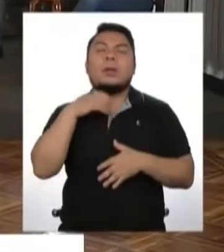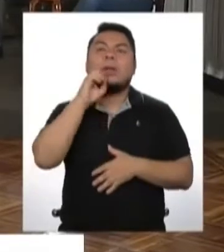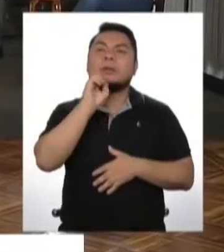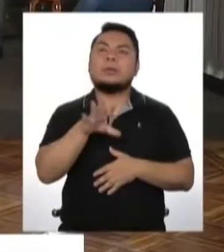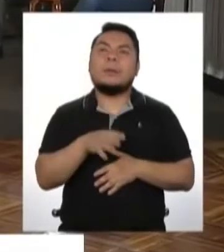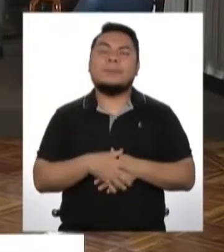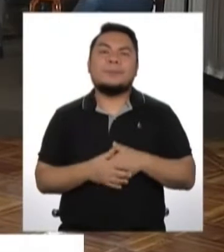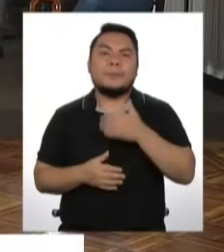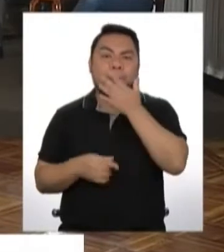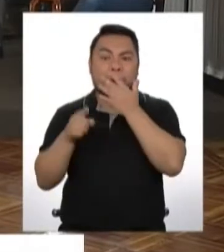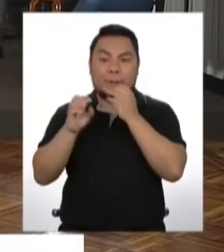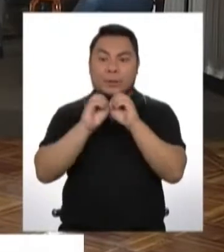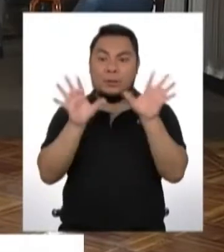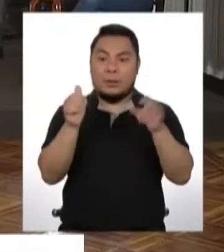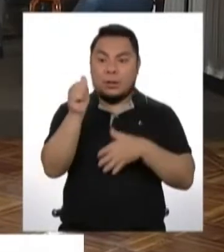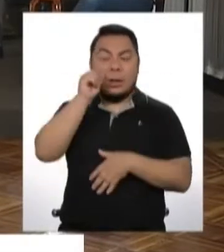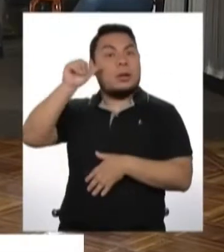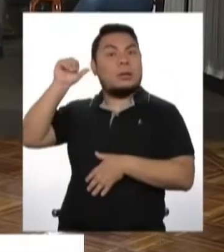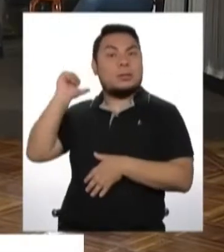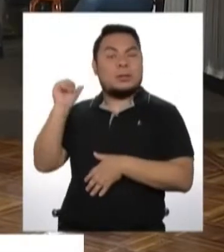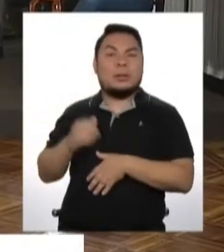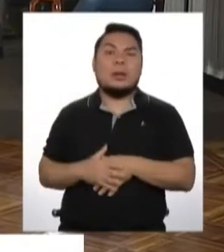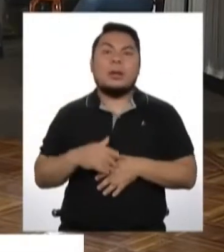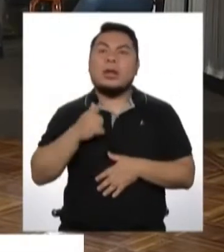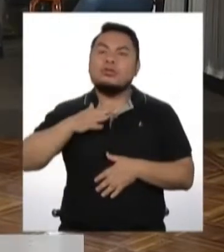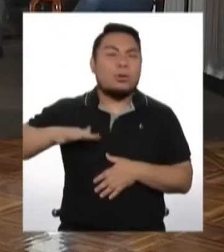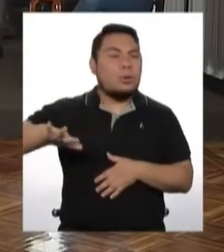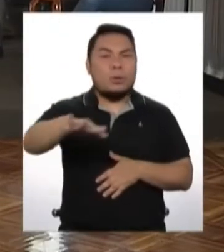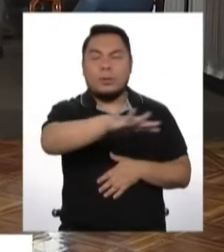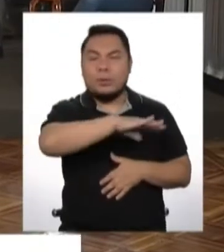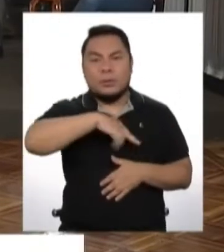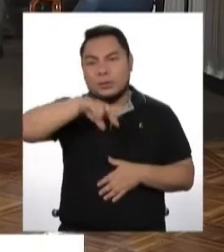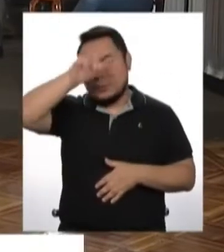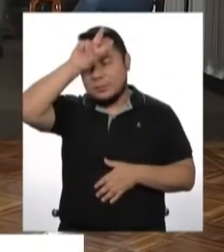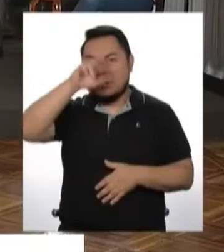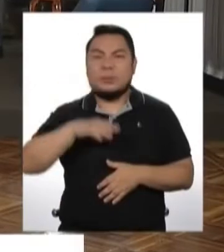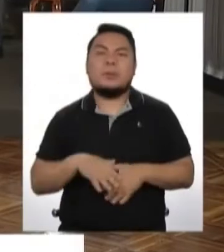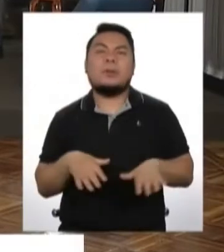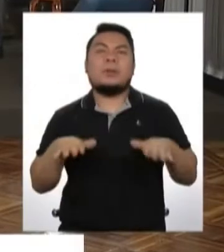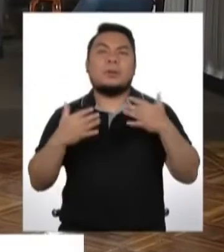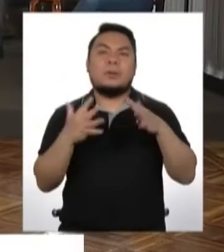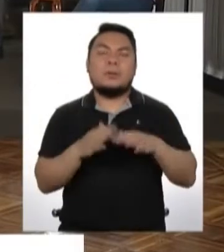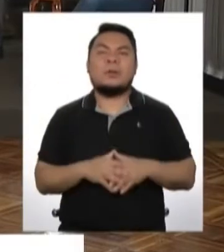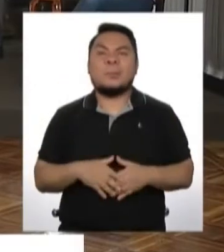decía, el día de ayer, a nivel nacional, han habido